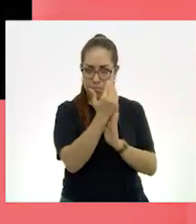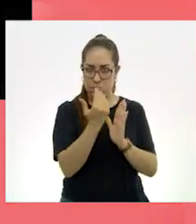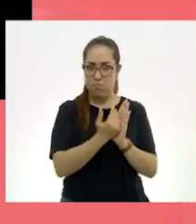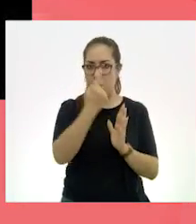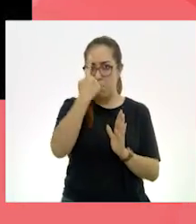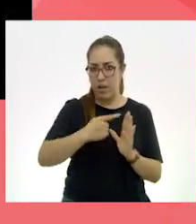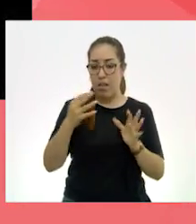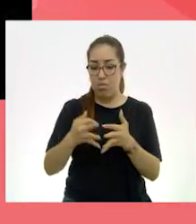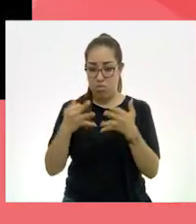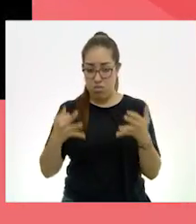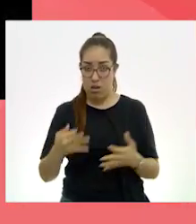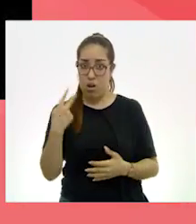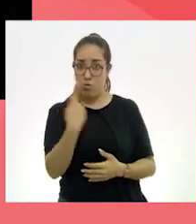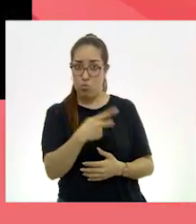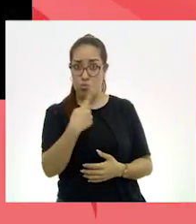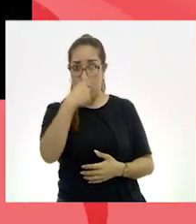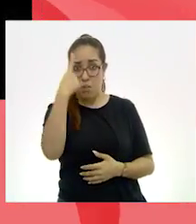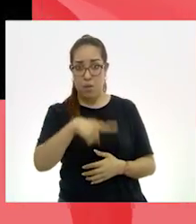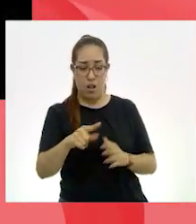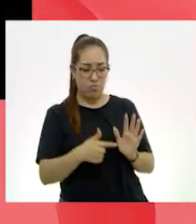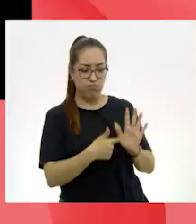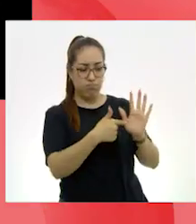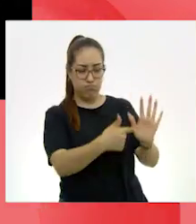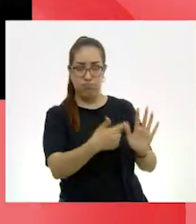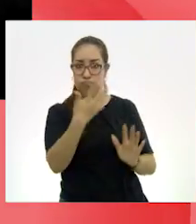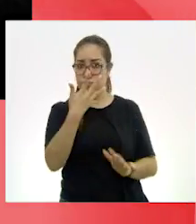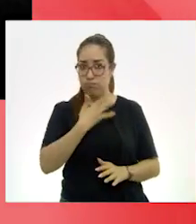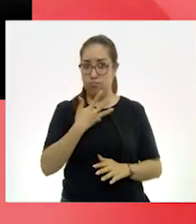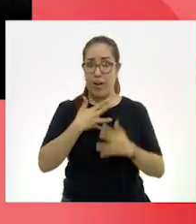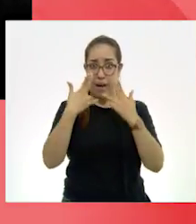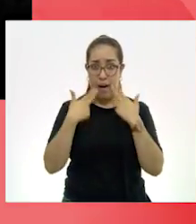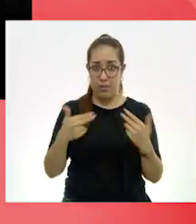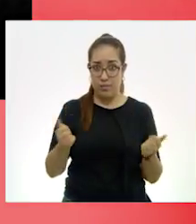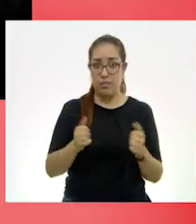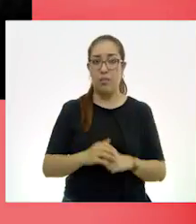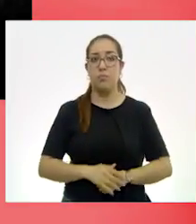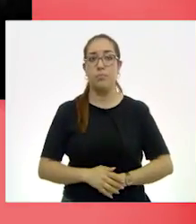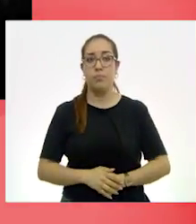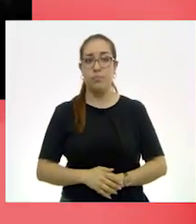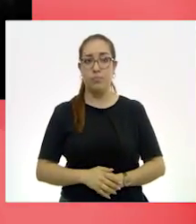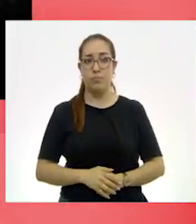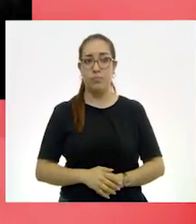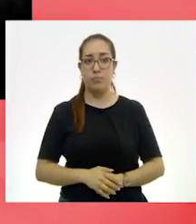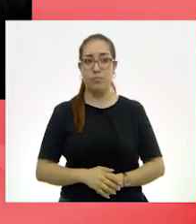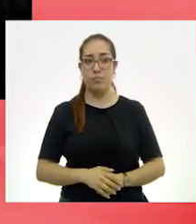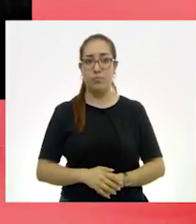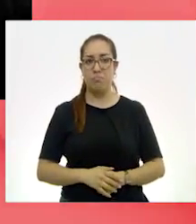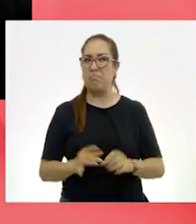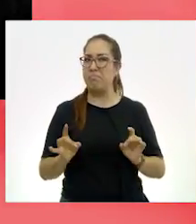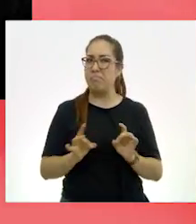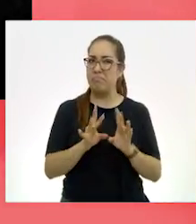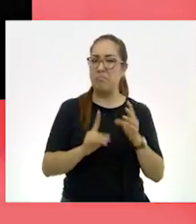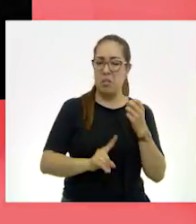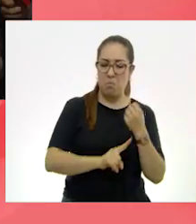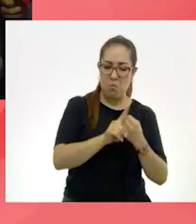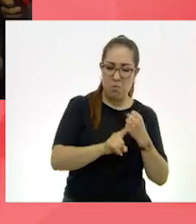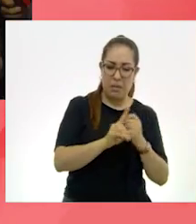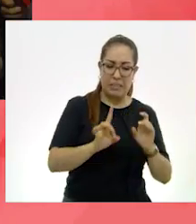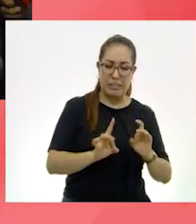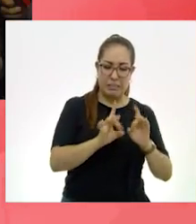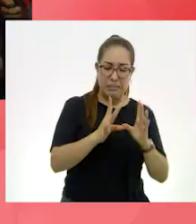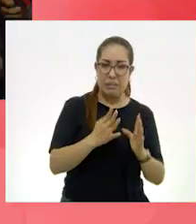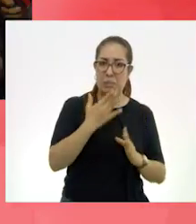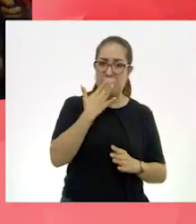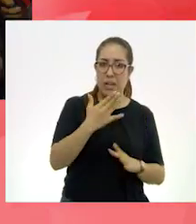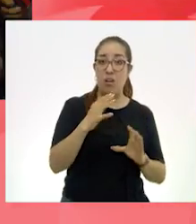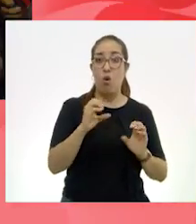las haciendas. Pero esta confrontación legal que había tenido momentos de repente álgidos, de repente muy bajos, es